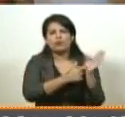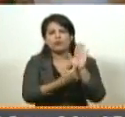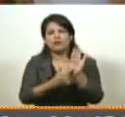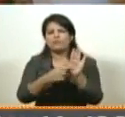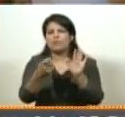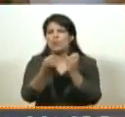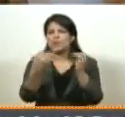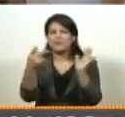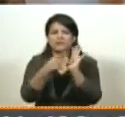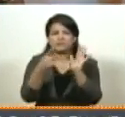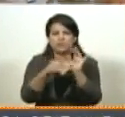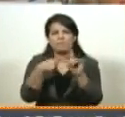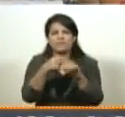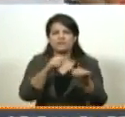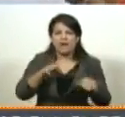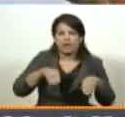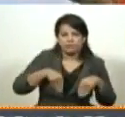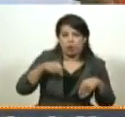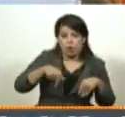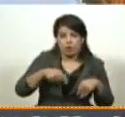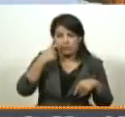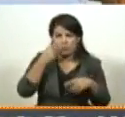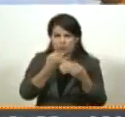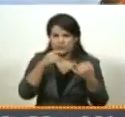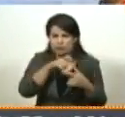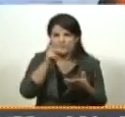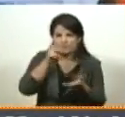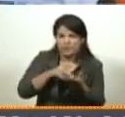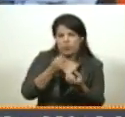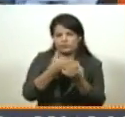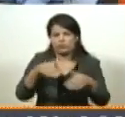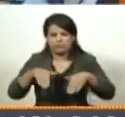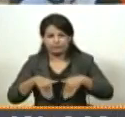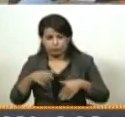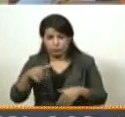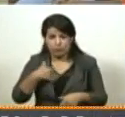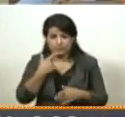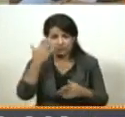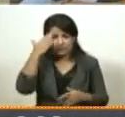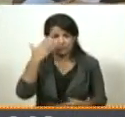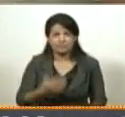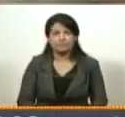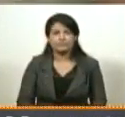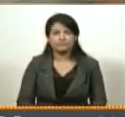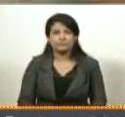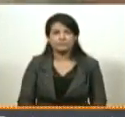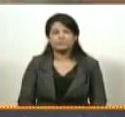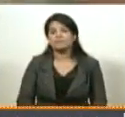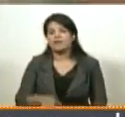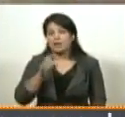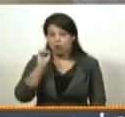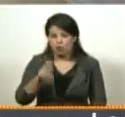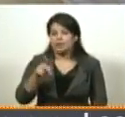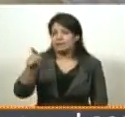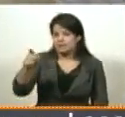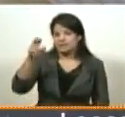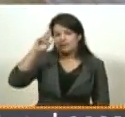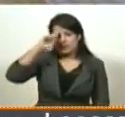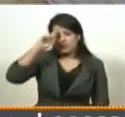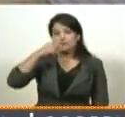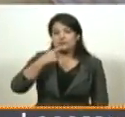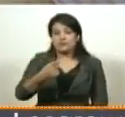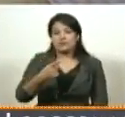participación y abstención. Muchas gracias. Mira, tienes toda la razón en decir que si